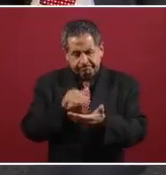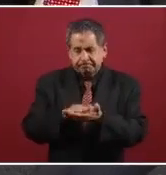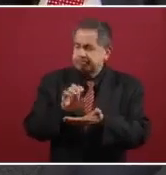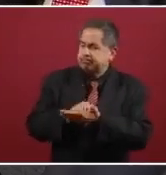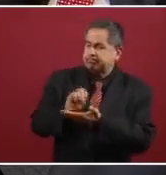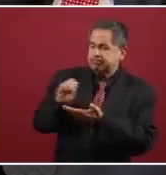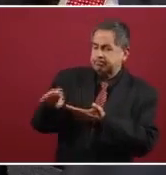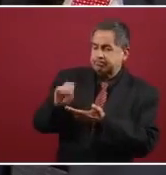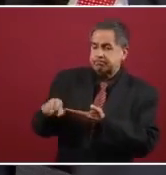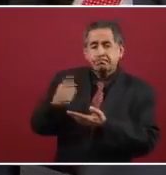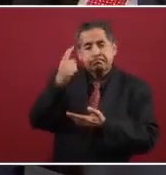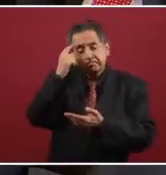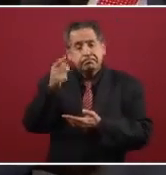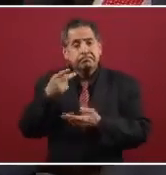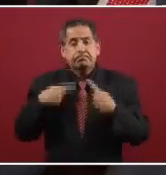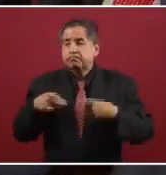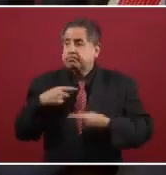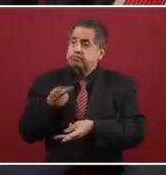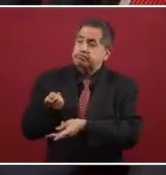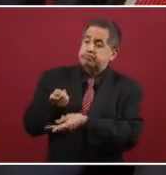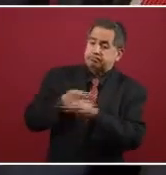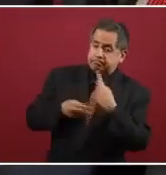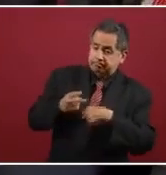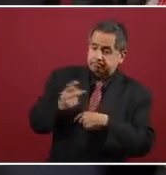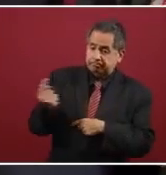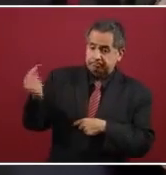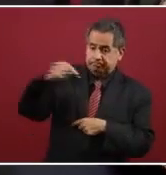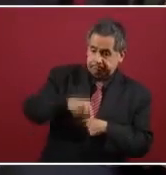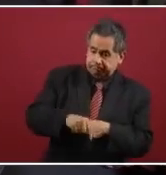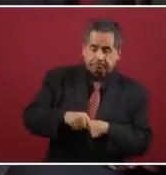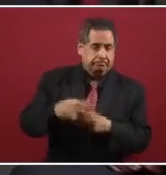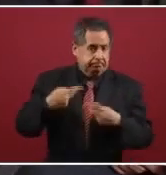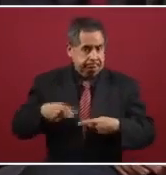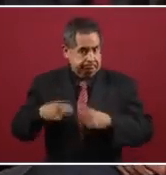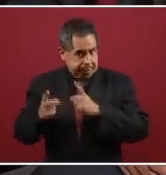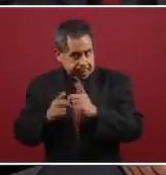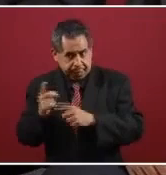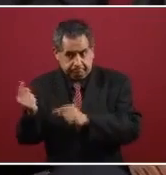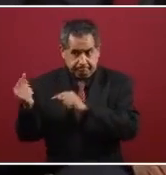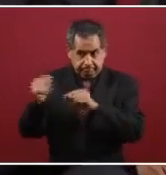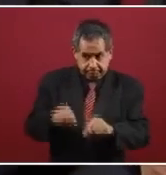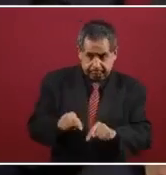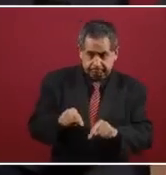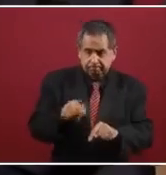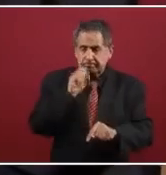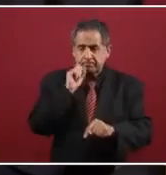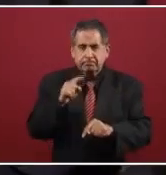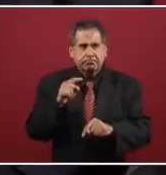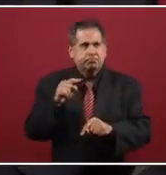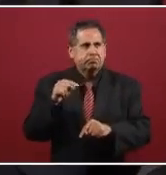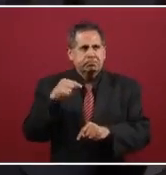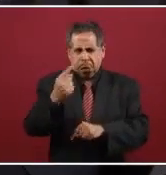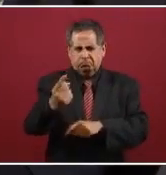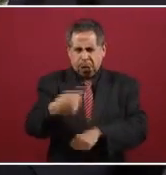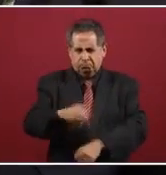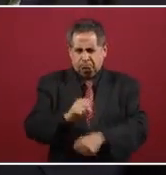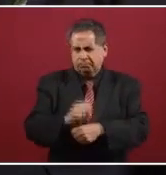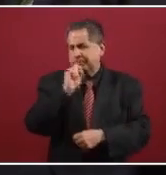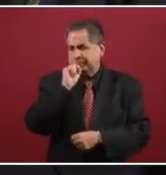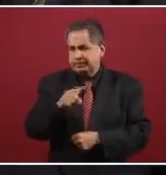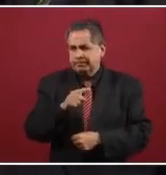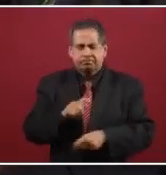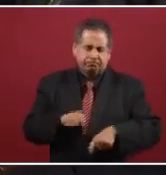que cuando regresen los deportistas, también la semana próxima se